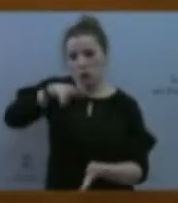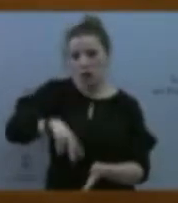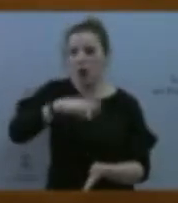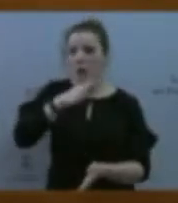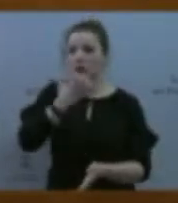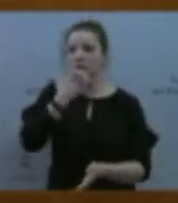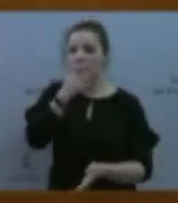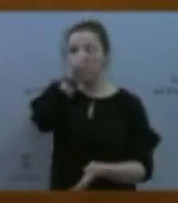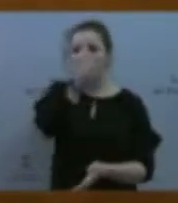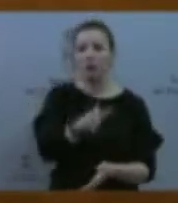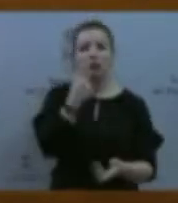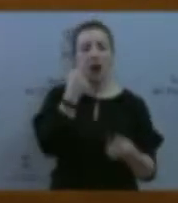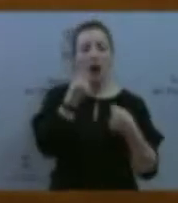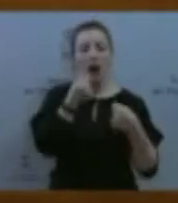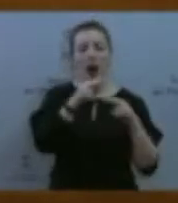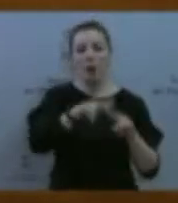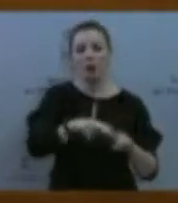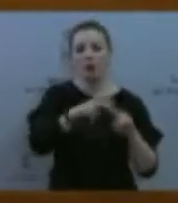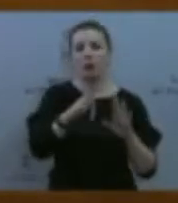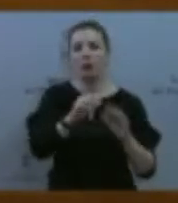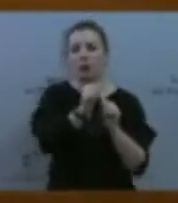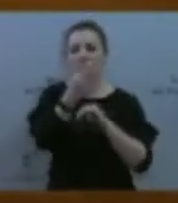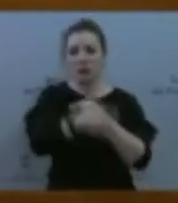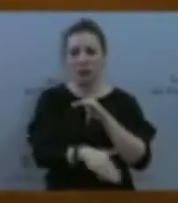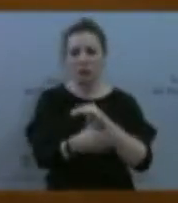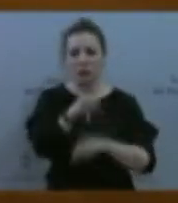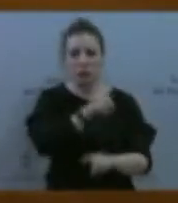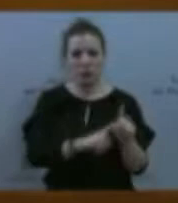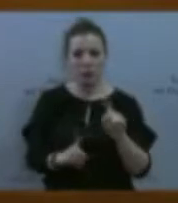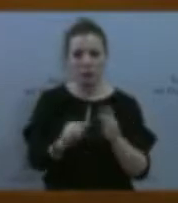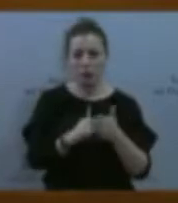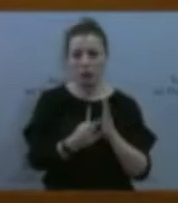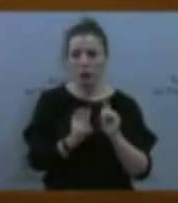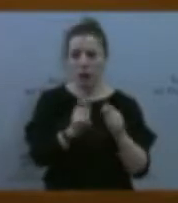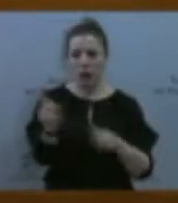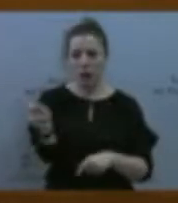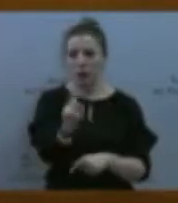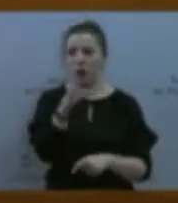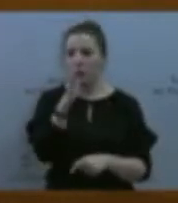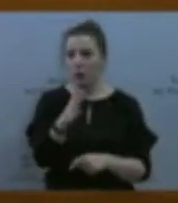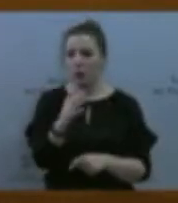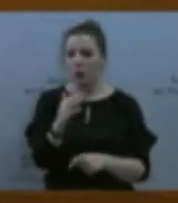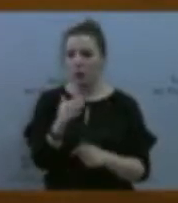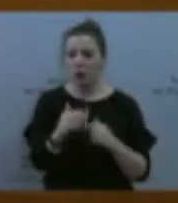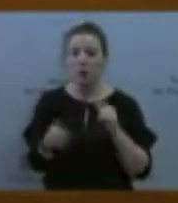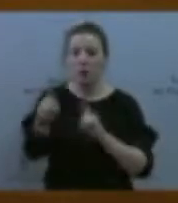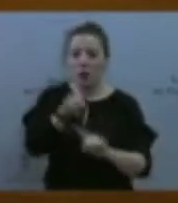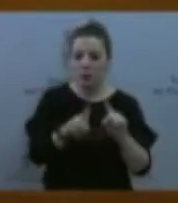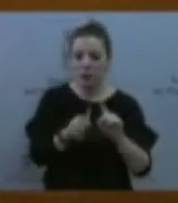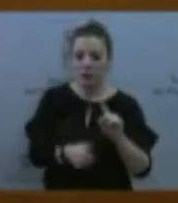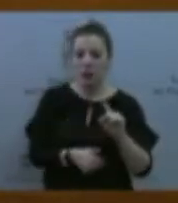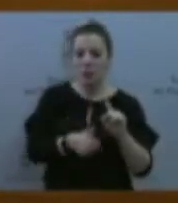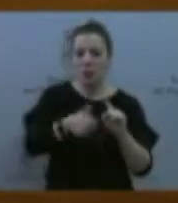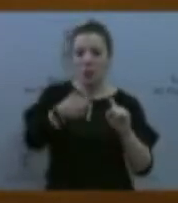hay solución a ese problema, poniendo cada vez una instancia por encima de la siguiente. Eso es la negación de la política, es pensar que auditar es